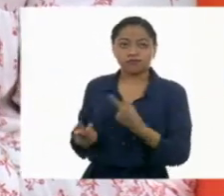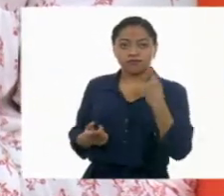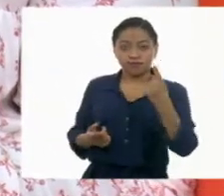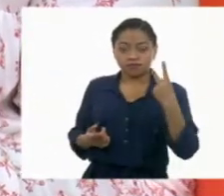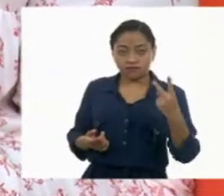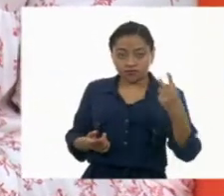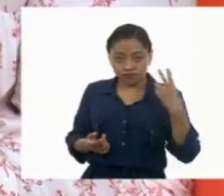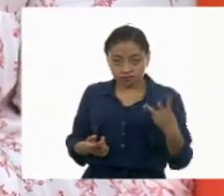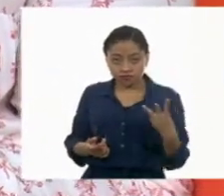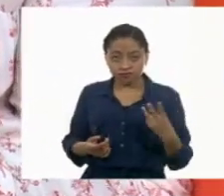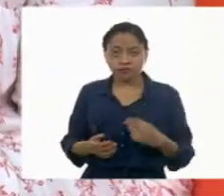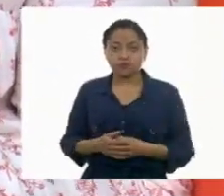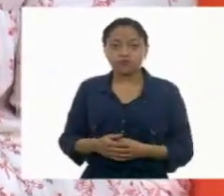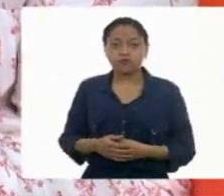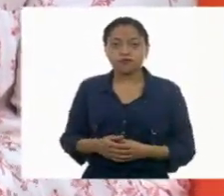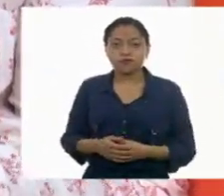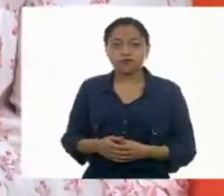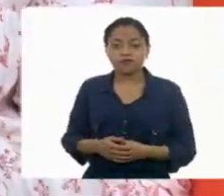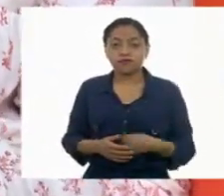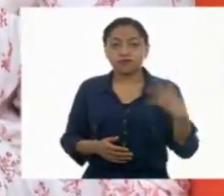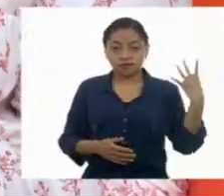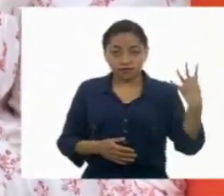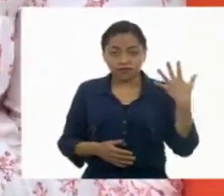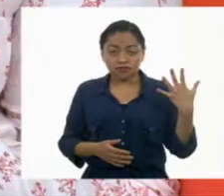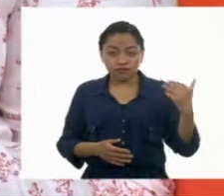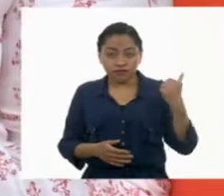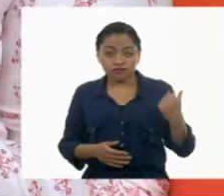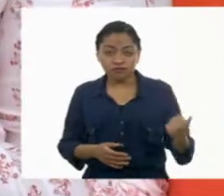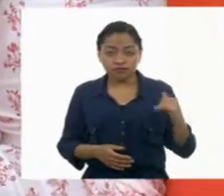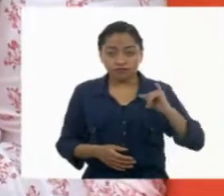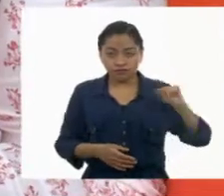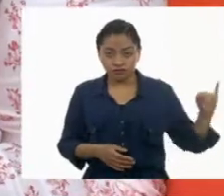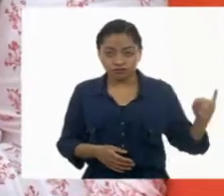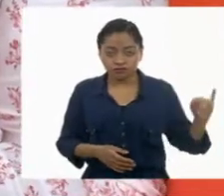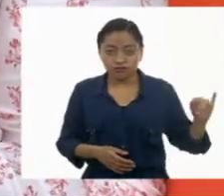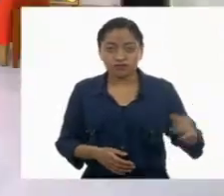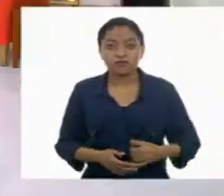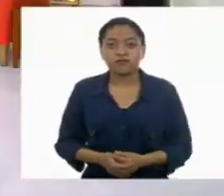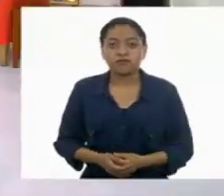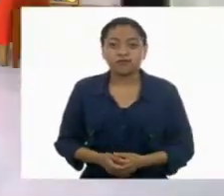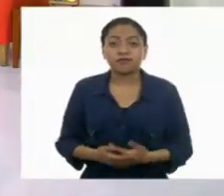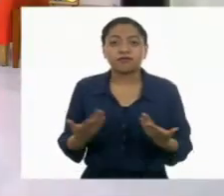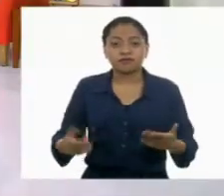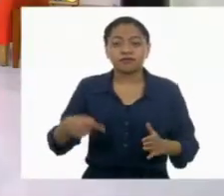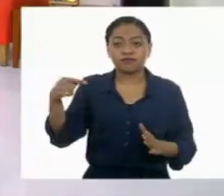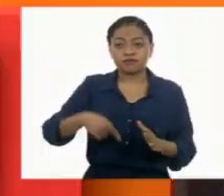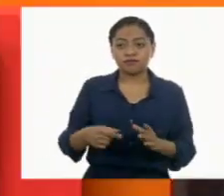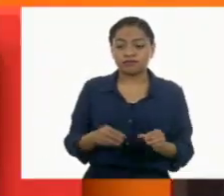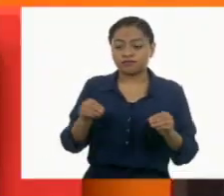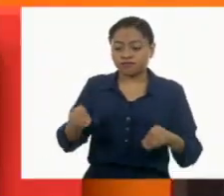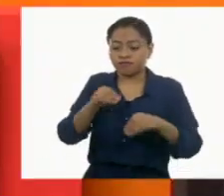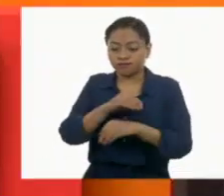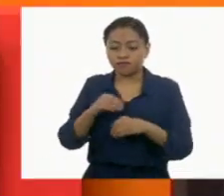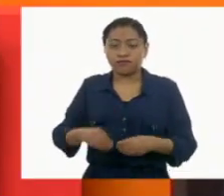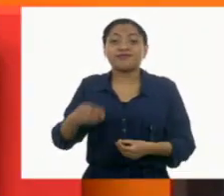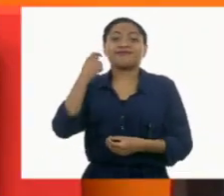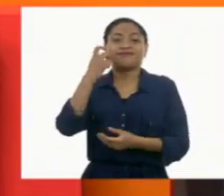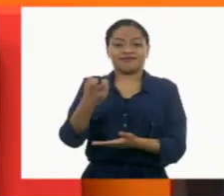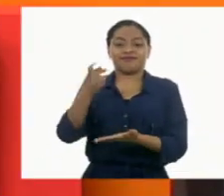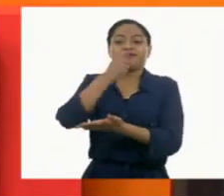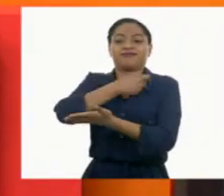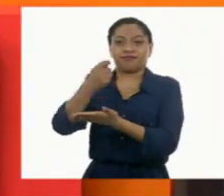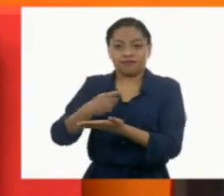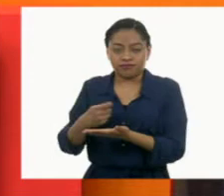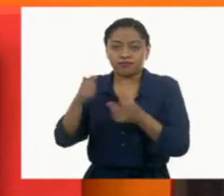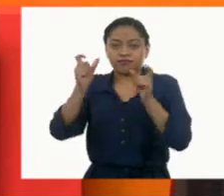3 del lado derecho, 4, 5, 6 del lado izquierdo. Esto es en posición de escritura y si lo